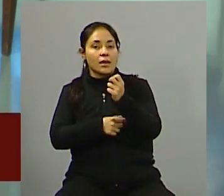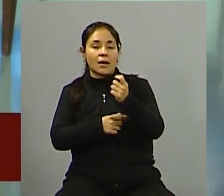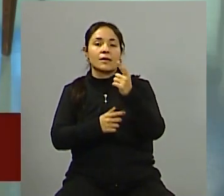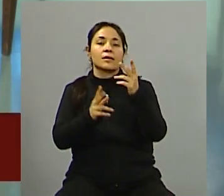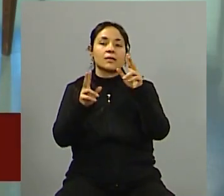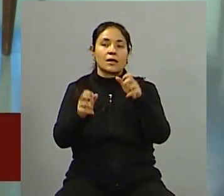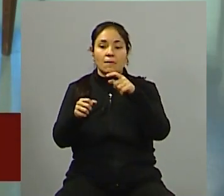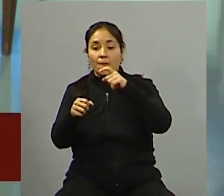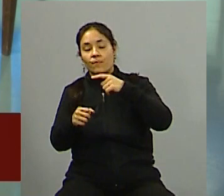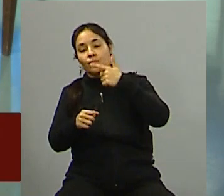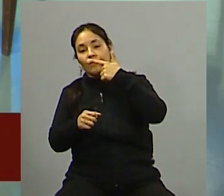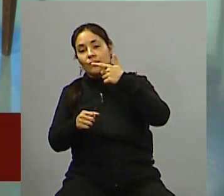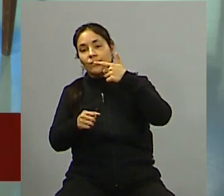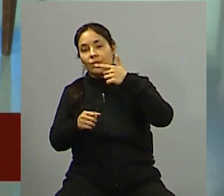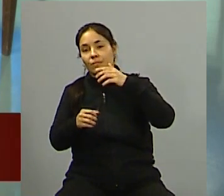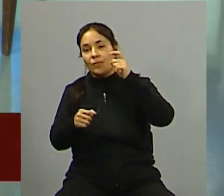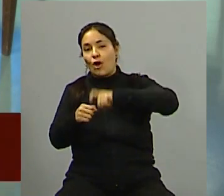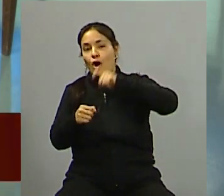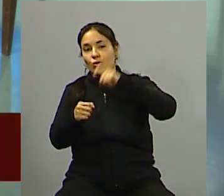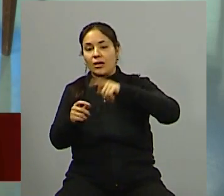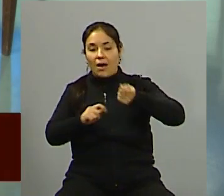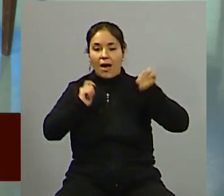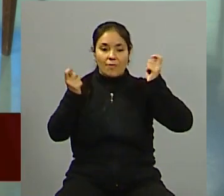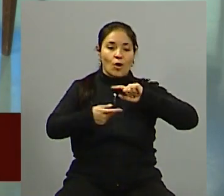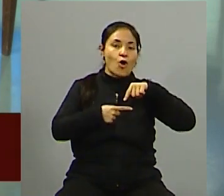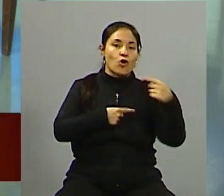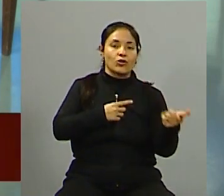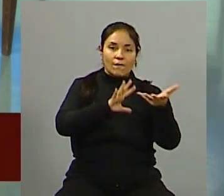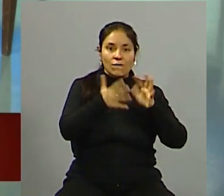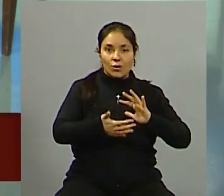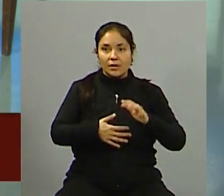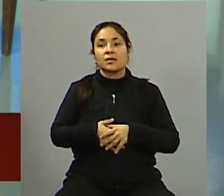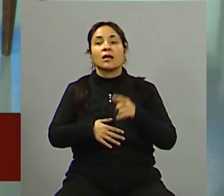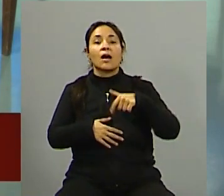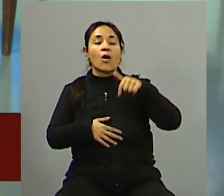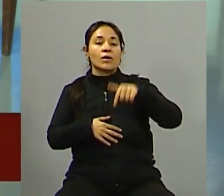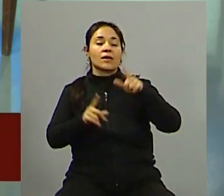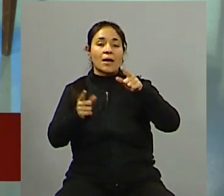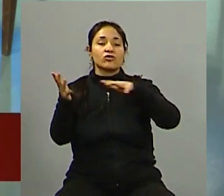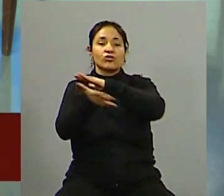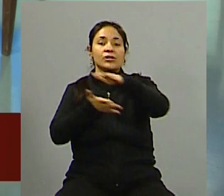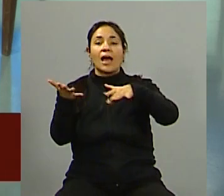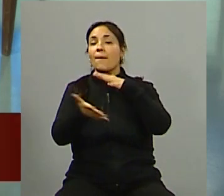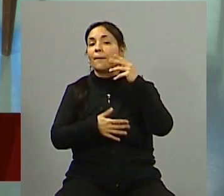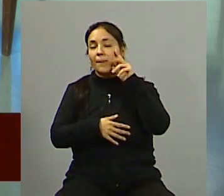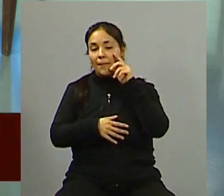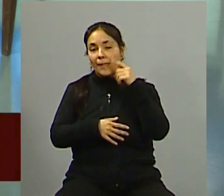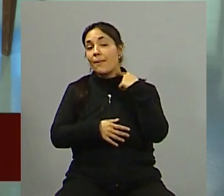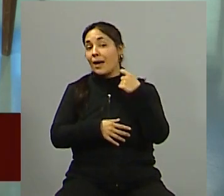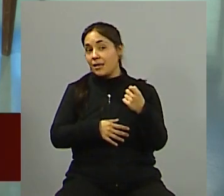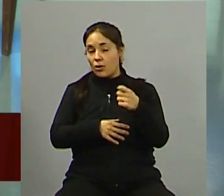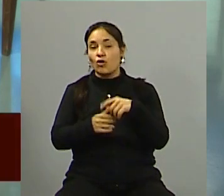combustibles fósiles. Exacto. Y un punto, también dentro de la sociedad española hay dos miradas, ¿sí?